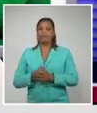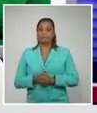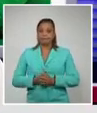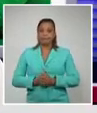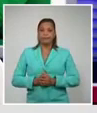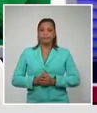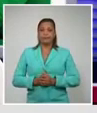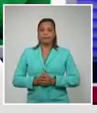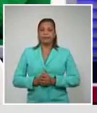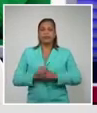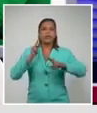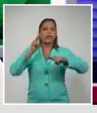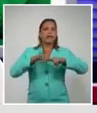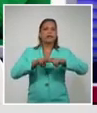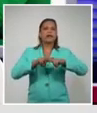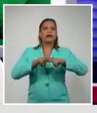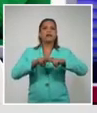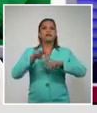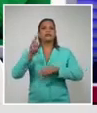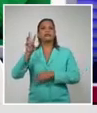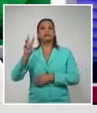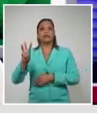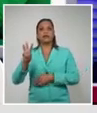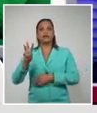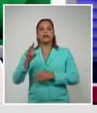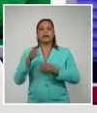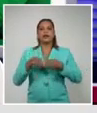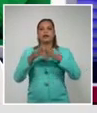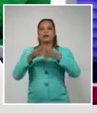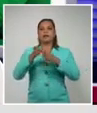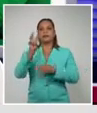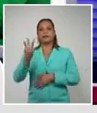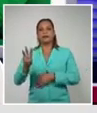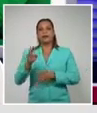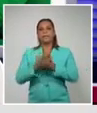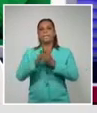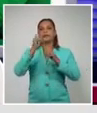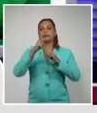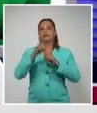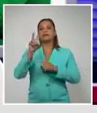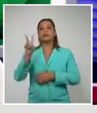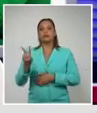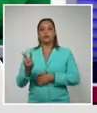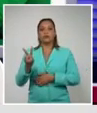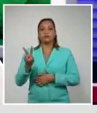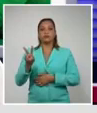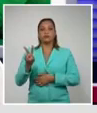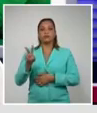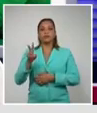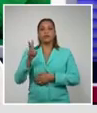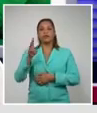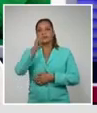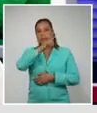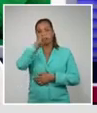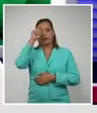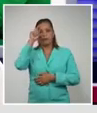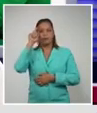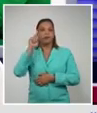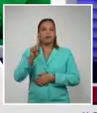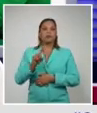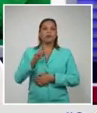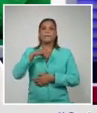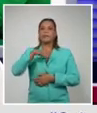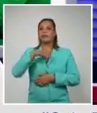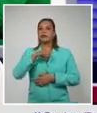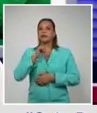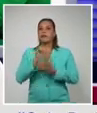La Habana con 3, Granma con 3, Matanzas con 2, Santi Espíritus, Pinar del Río y